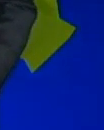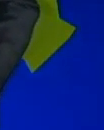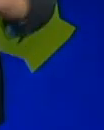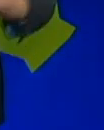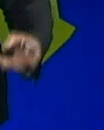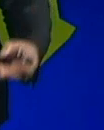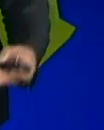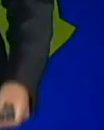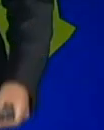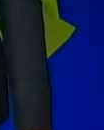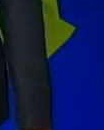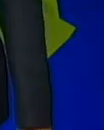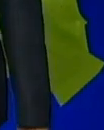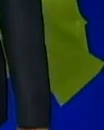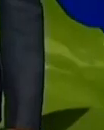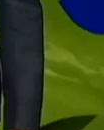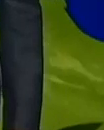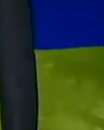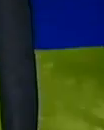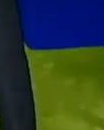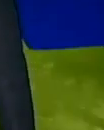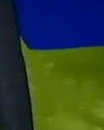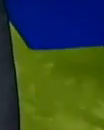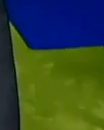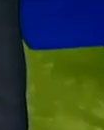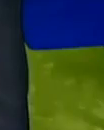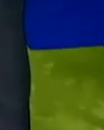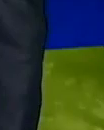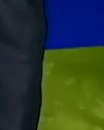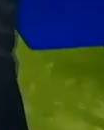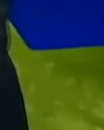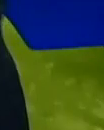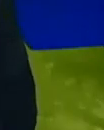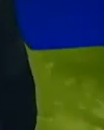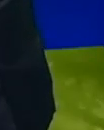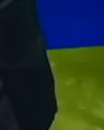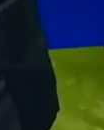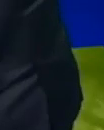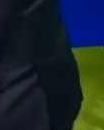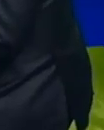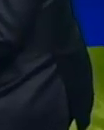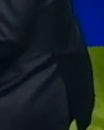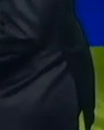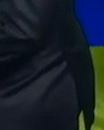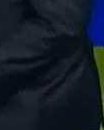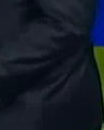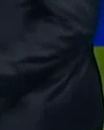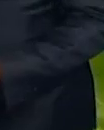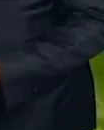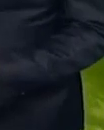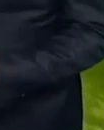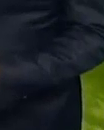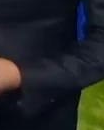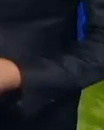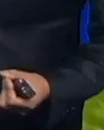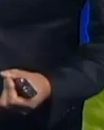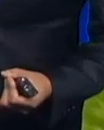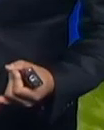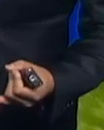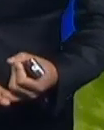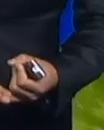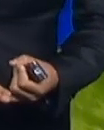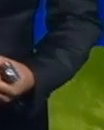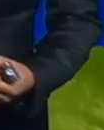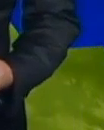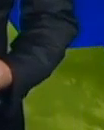Tarija. Esperen cielos parcialmente nublados hacia el norte en la ciudad de Cobija. La temperatura llegará a 37, una tarde cálida, una